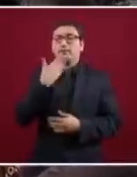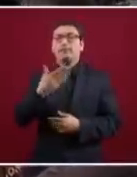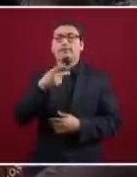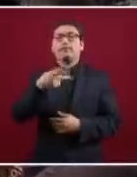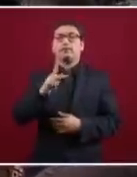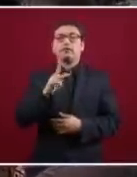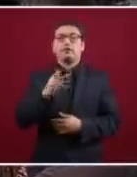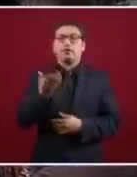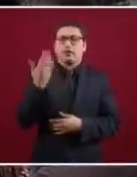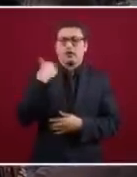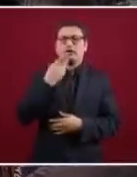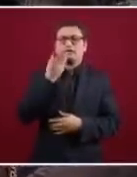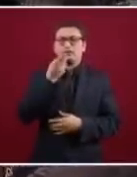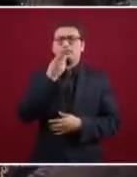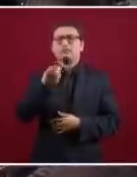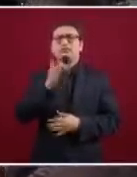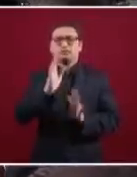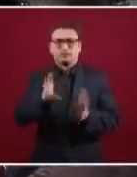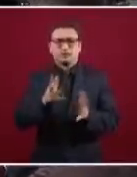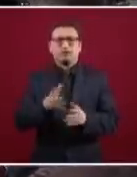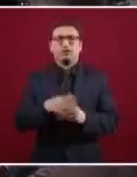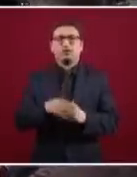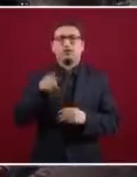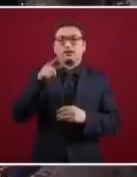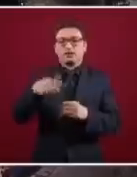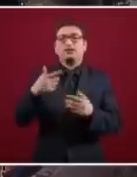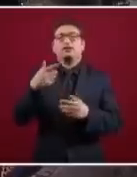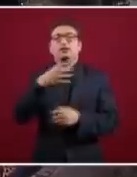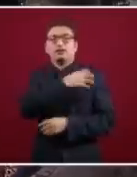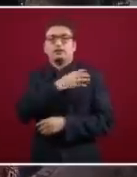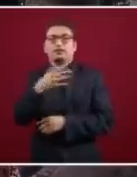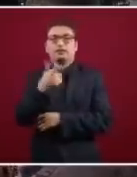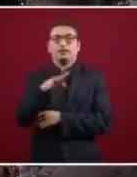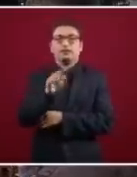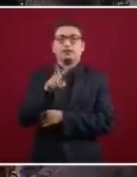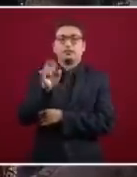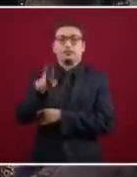conteste no es el general galván